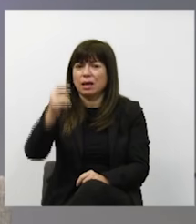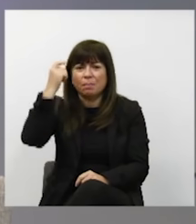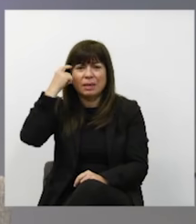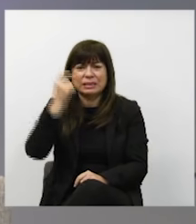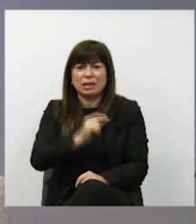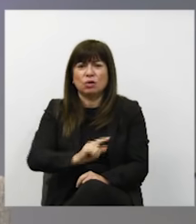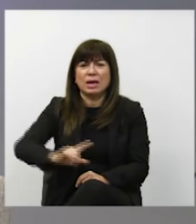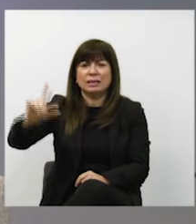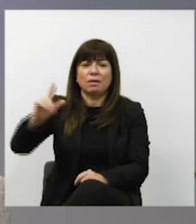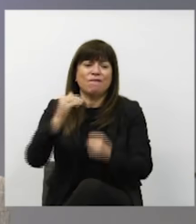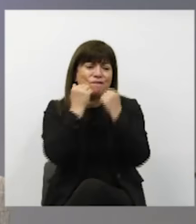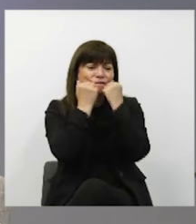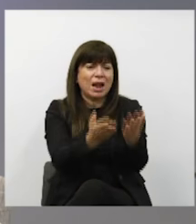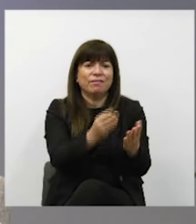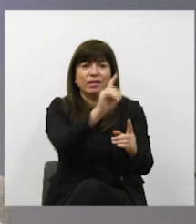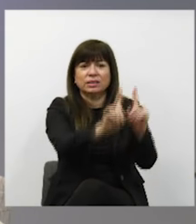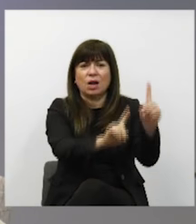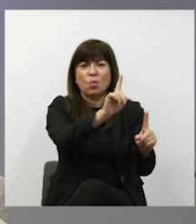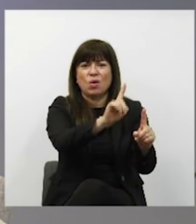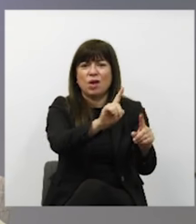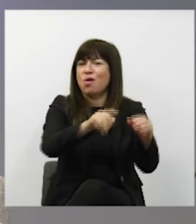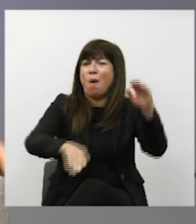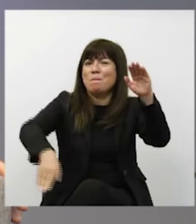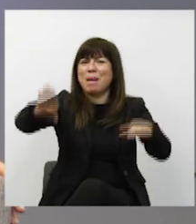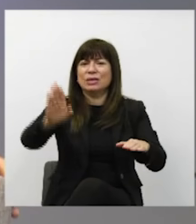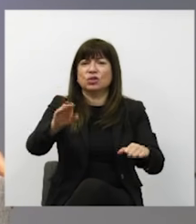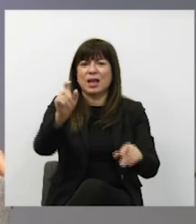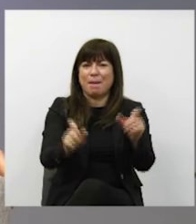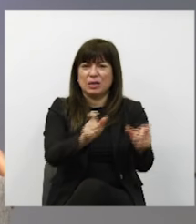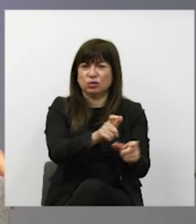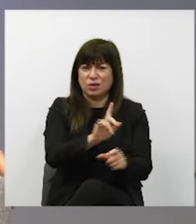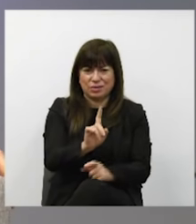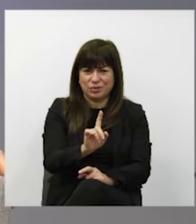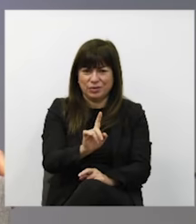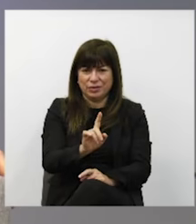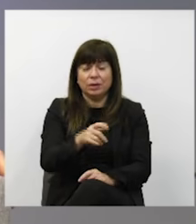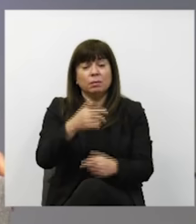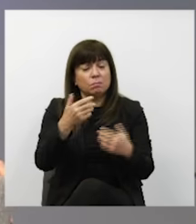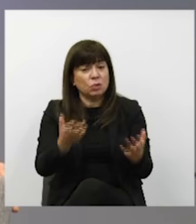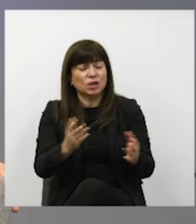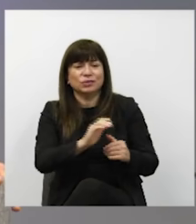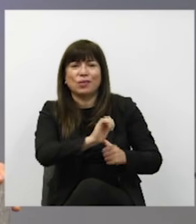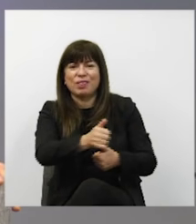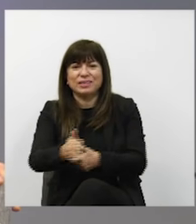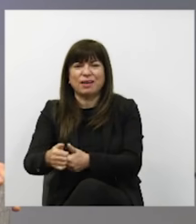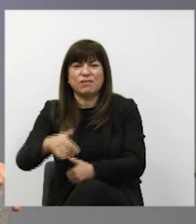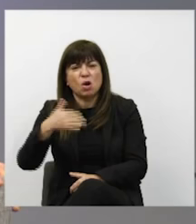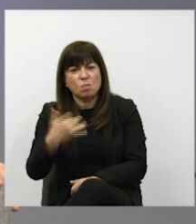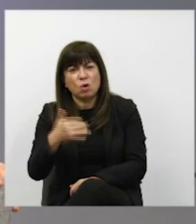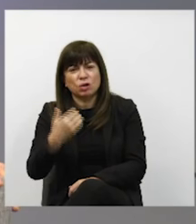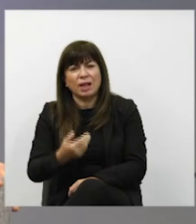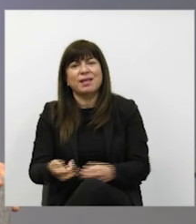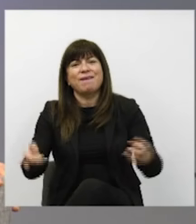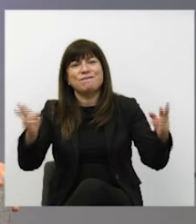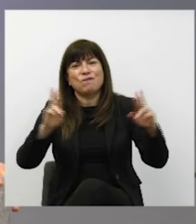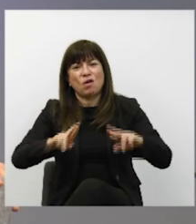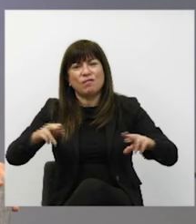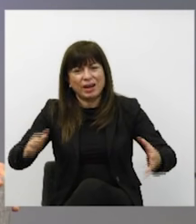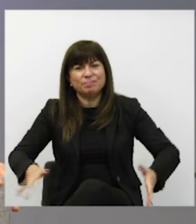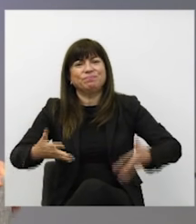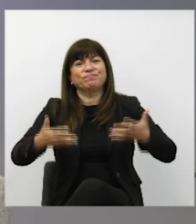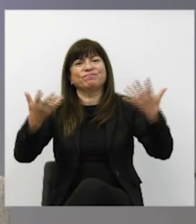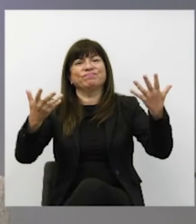algo que beneficia solo a algunos y no a la gran mayoría de las personas. Y por lo tanto tendremos el desafío de reactivar el